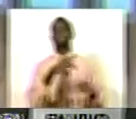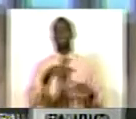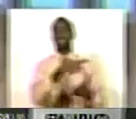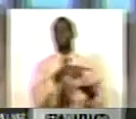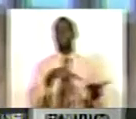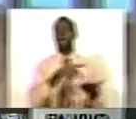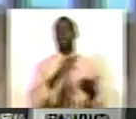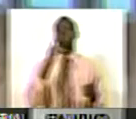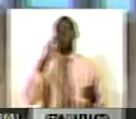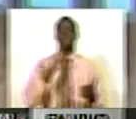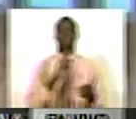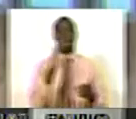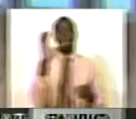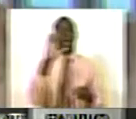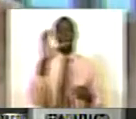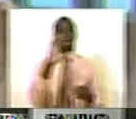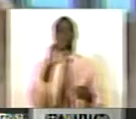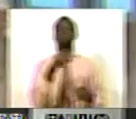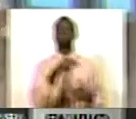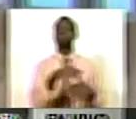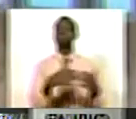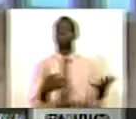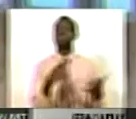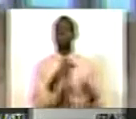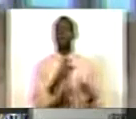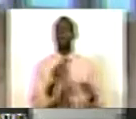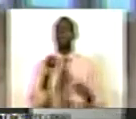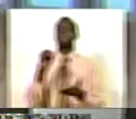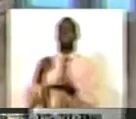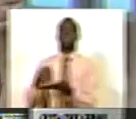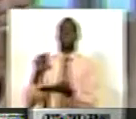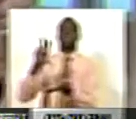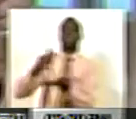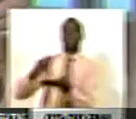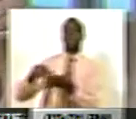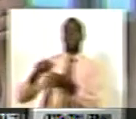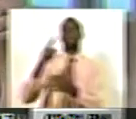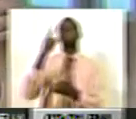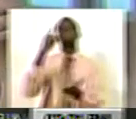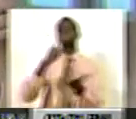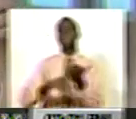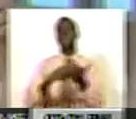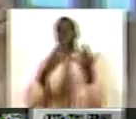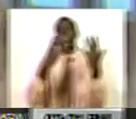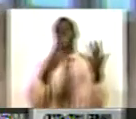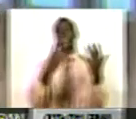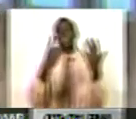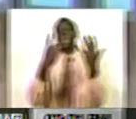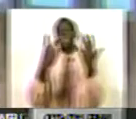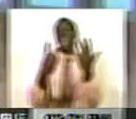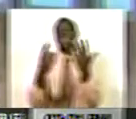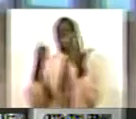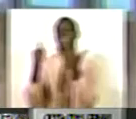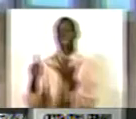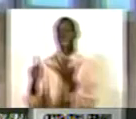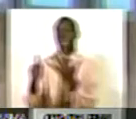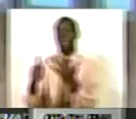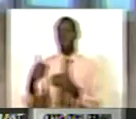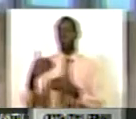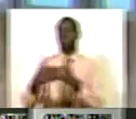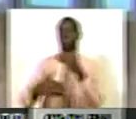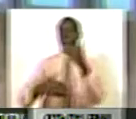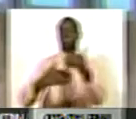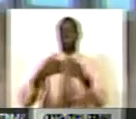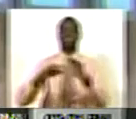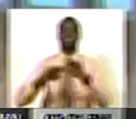Bolívar de Caracas, uno de esos tantos puntos habilitados en todo el territorio nacional 1876 como parte de este proceso de